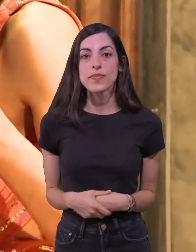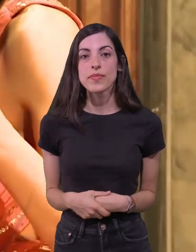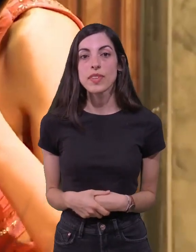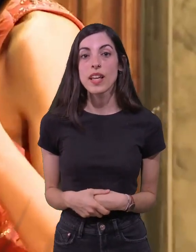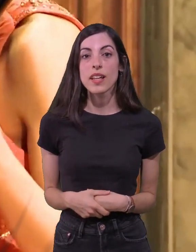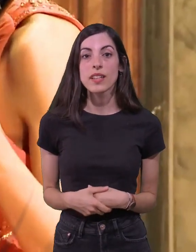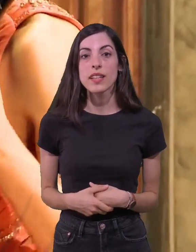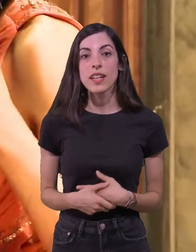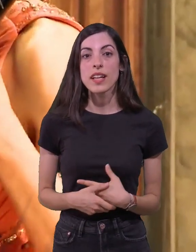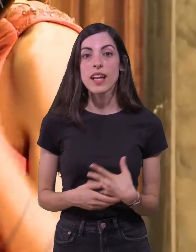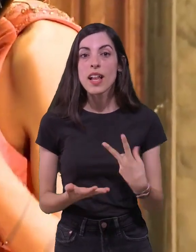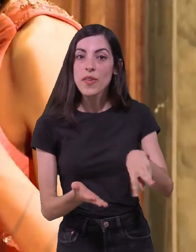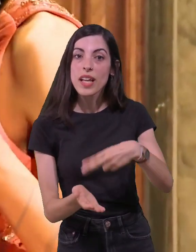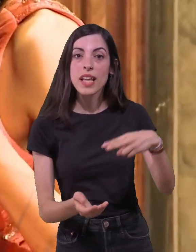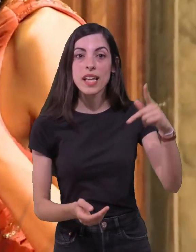Lugo